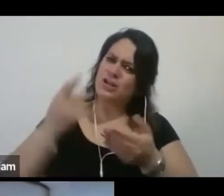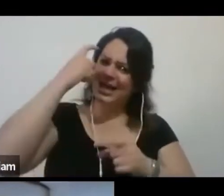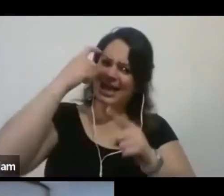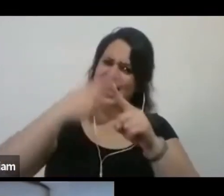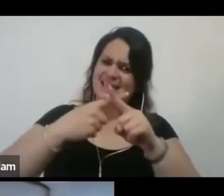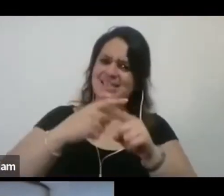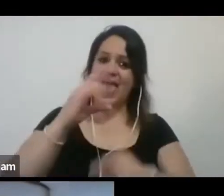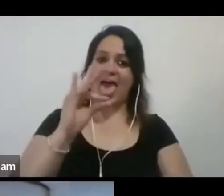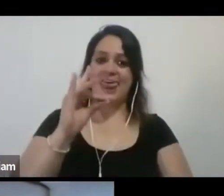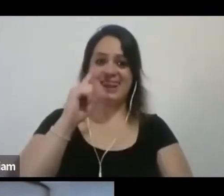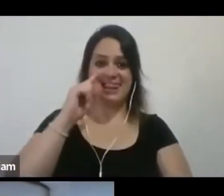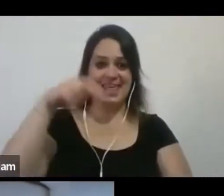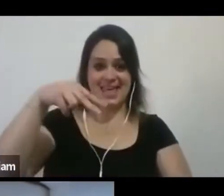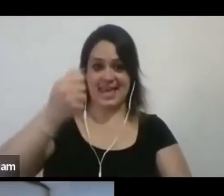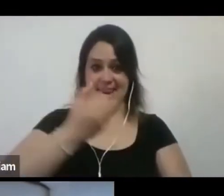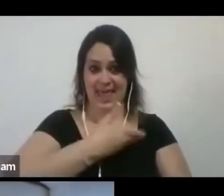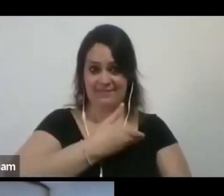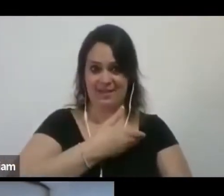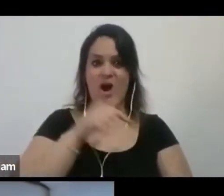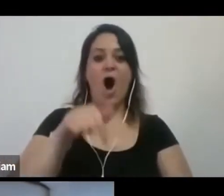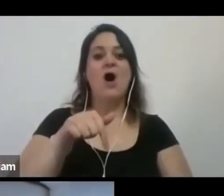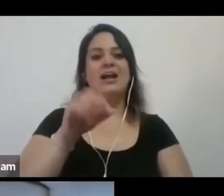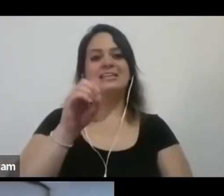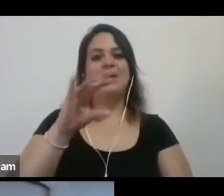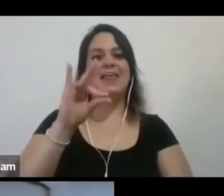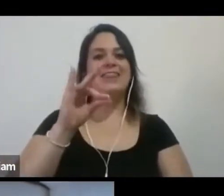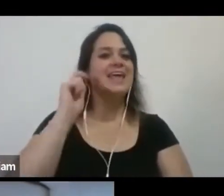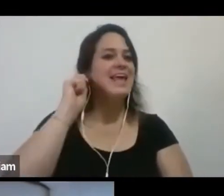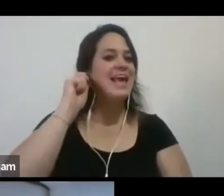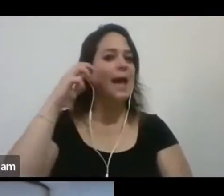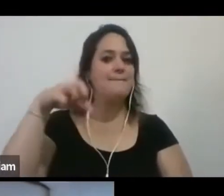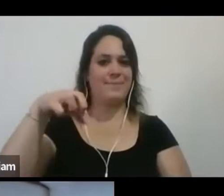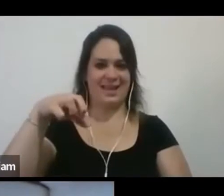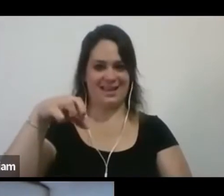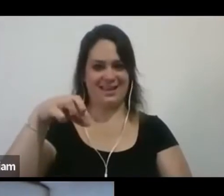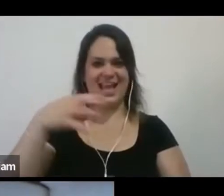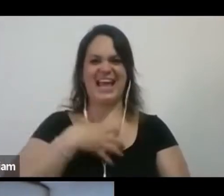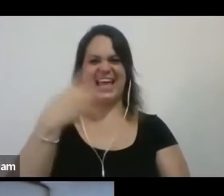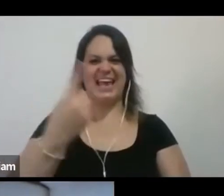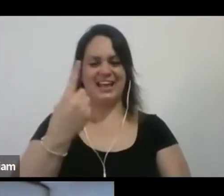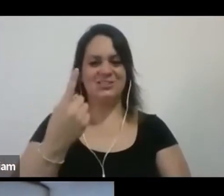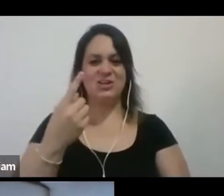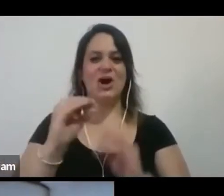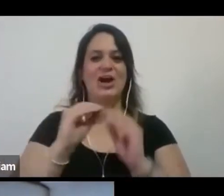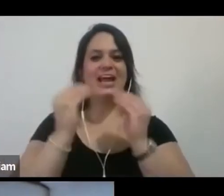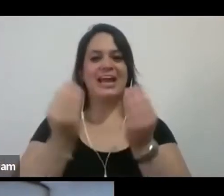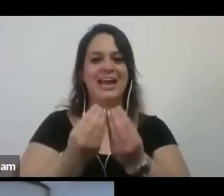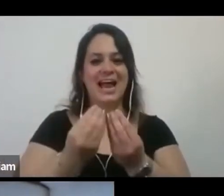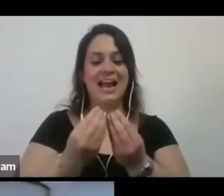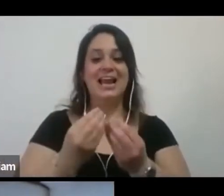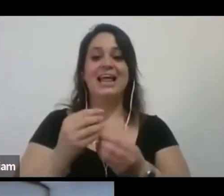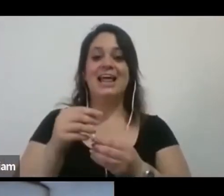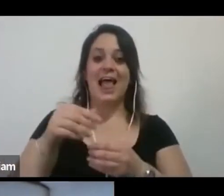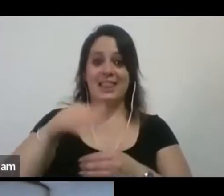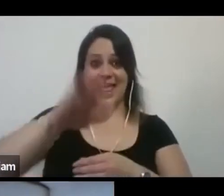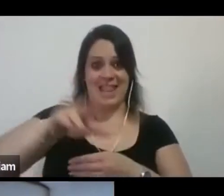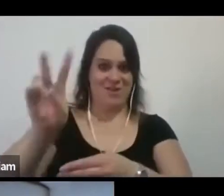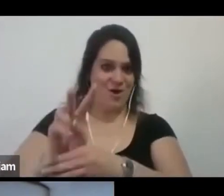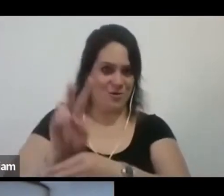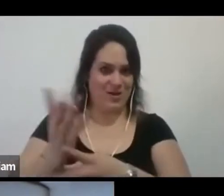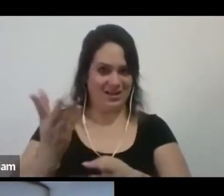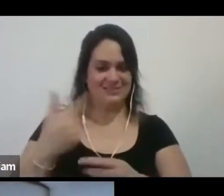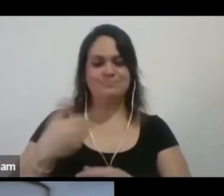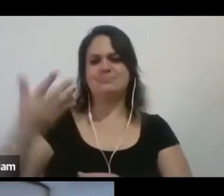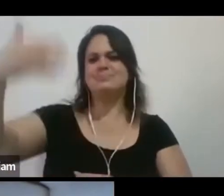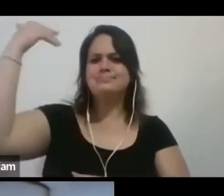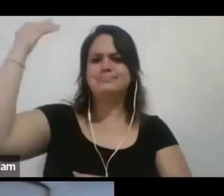DINAF, hoy DGP, Dirección General de Protección de Niños, Niñas y Adolescentes. En un primer momento me